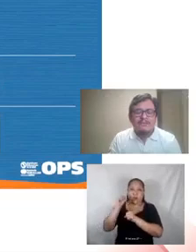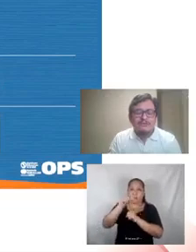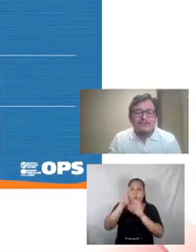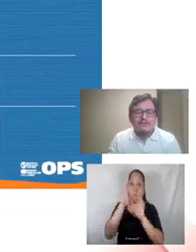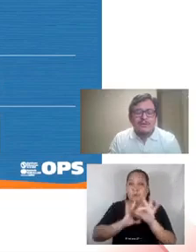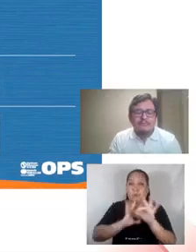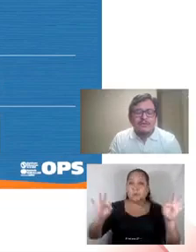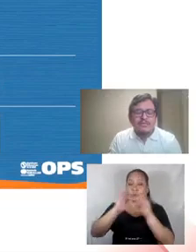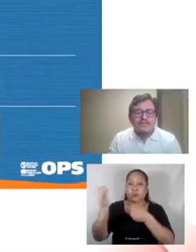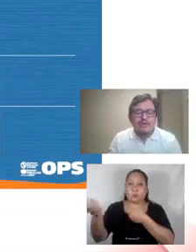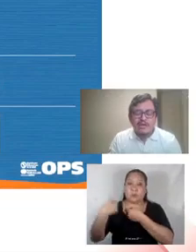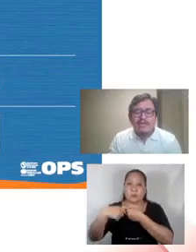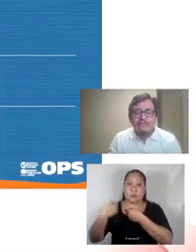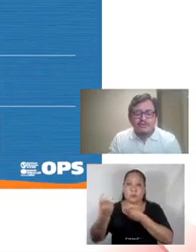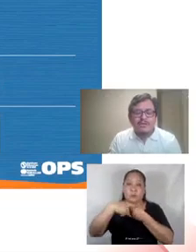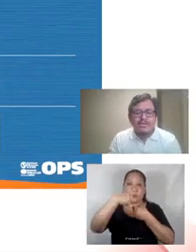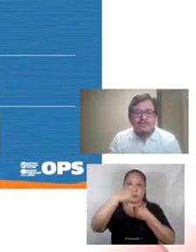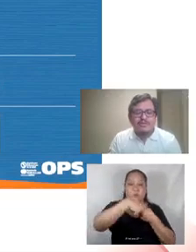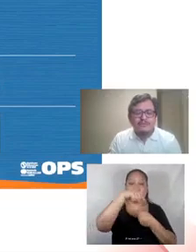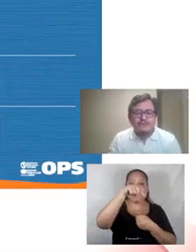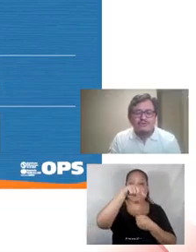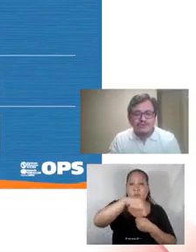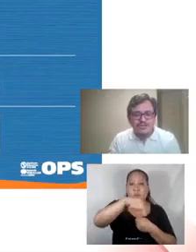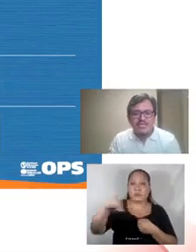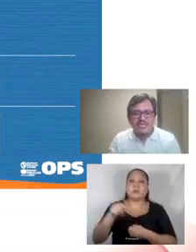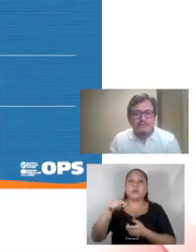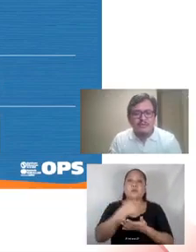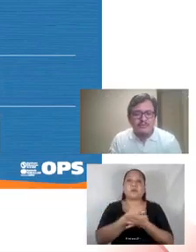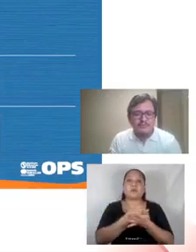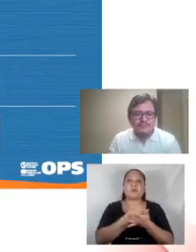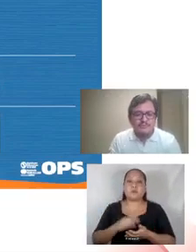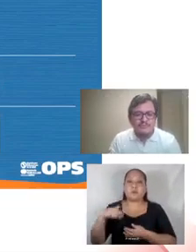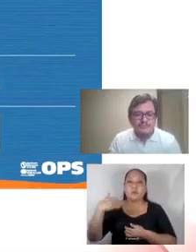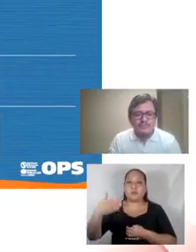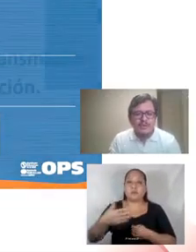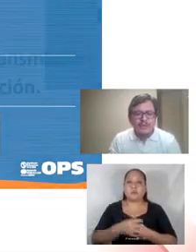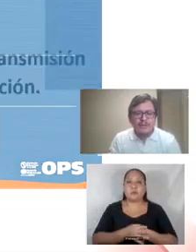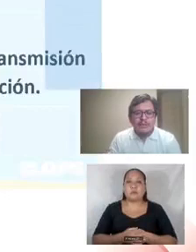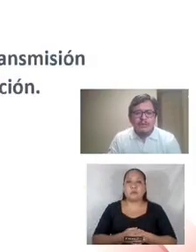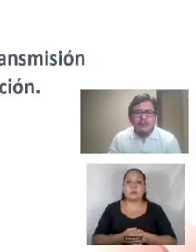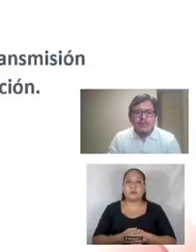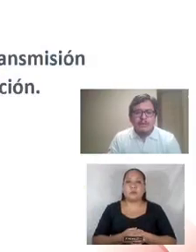la participación o la intervención en estos aspectos, ¿no? Siguiente, por favor.